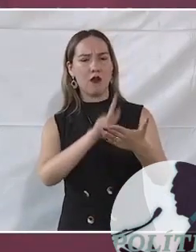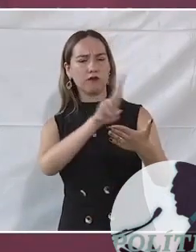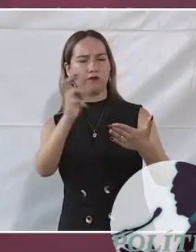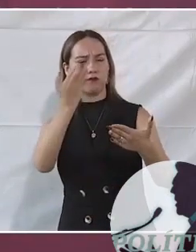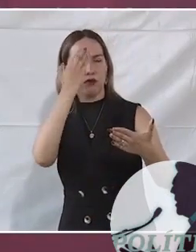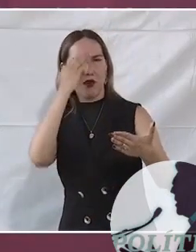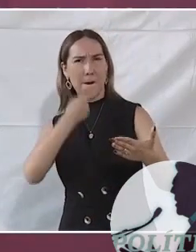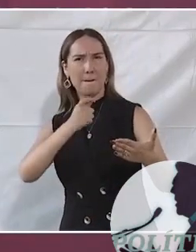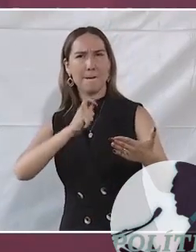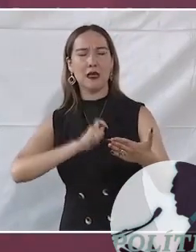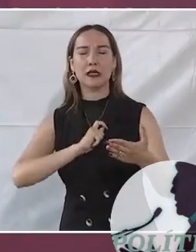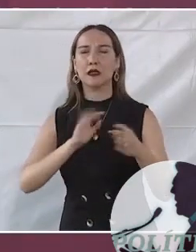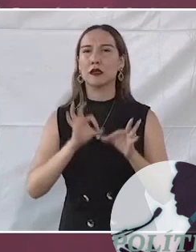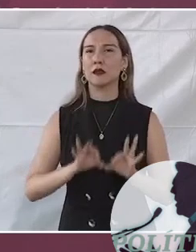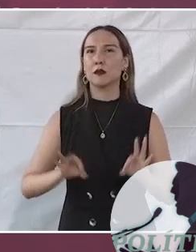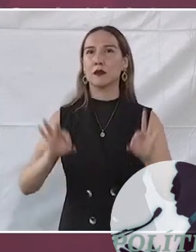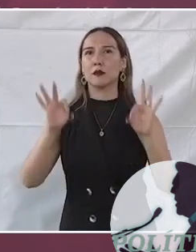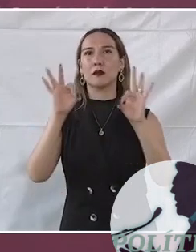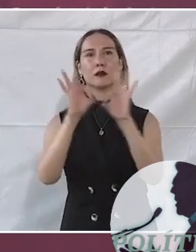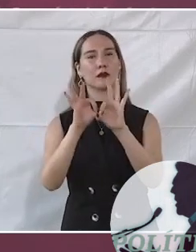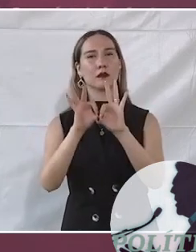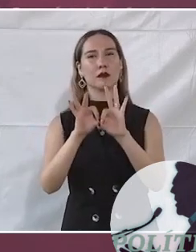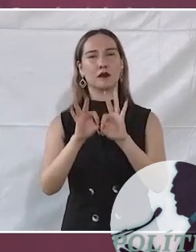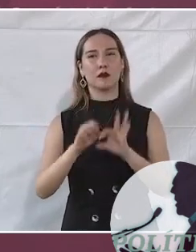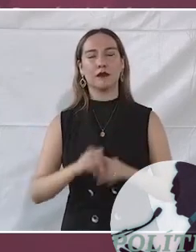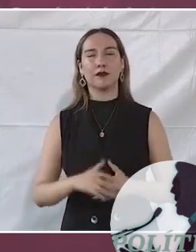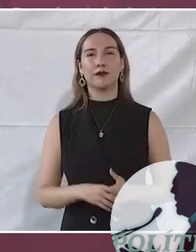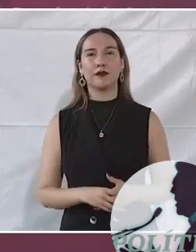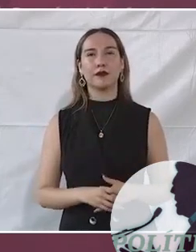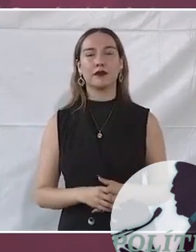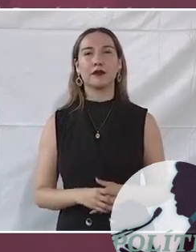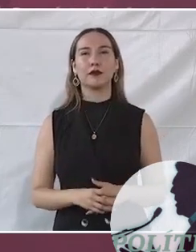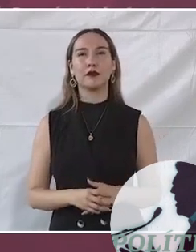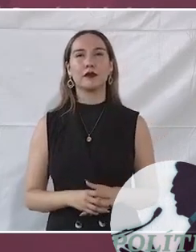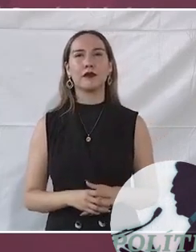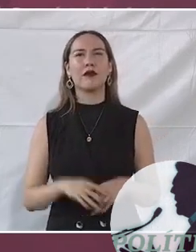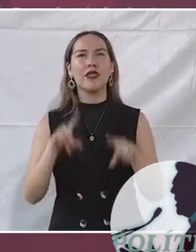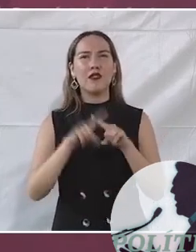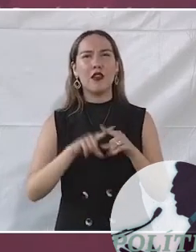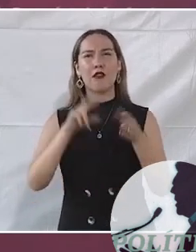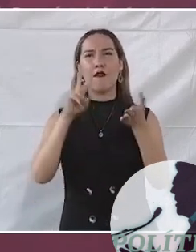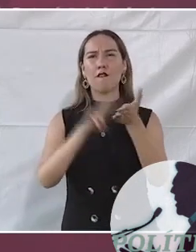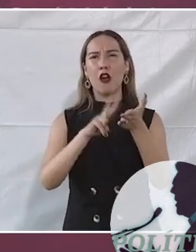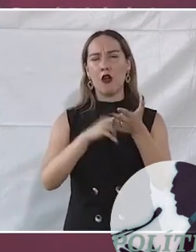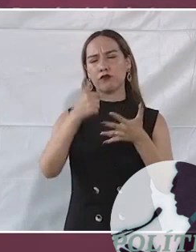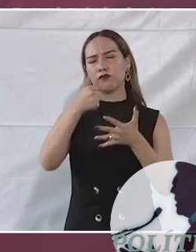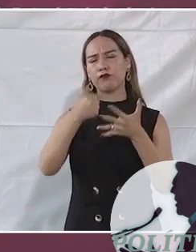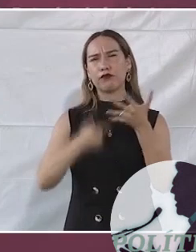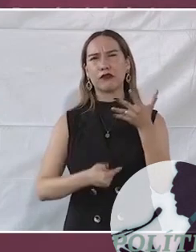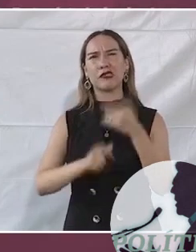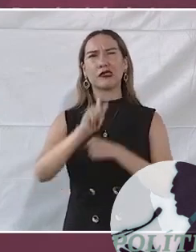esa gran reserva de valores culturales, morales, espirituales, que nos ayuda